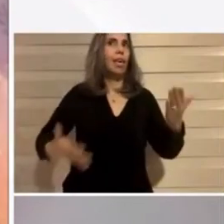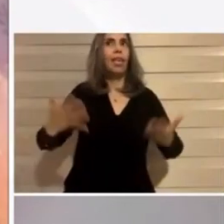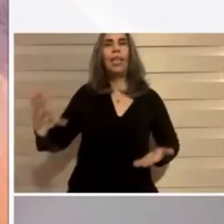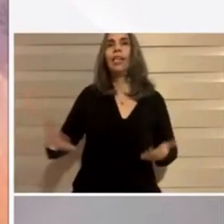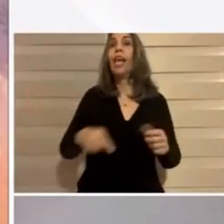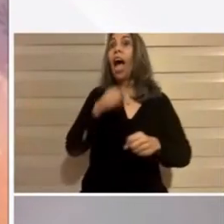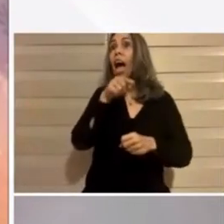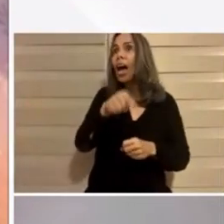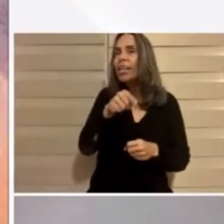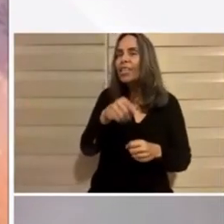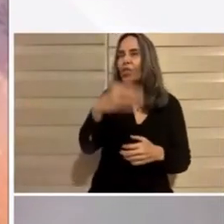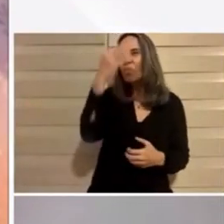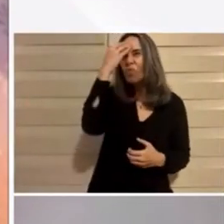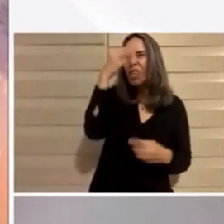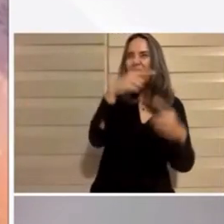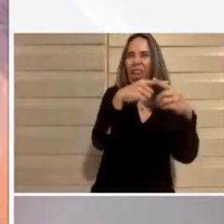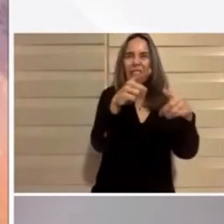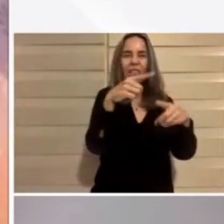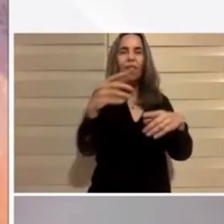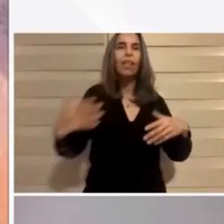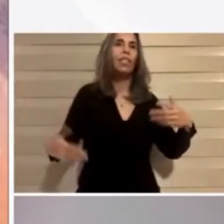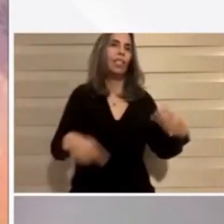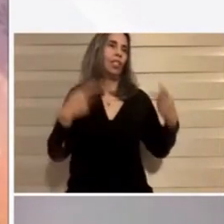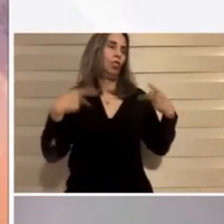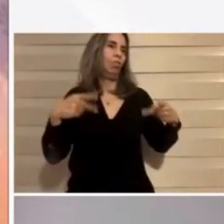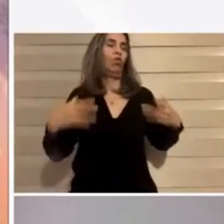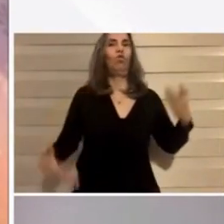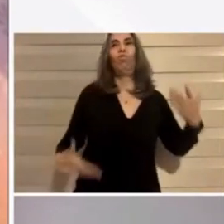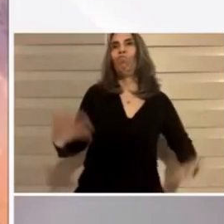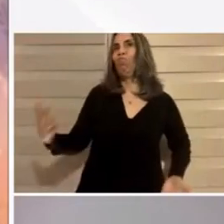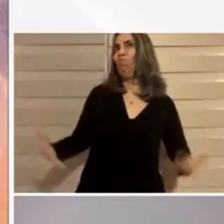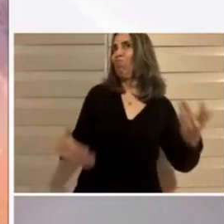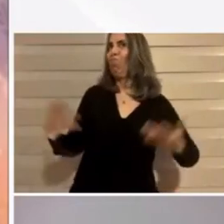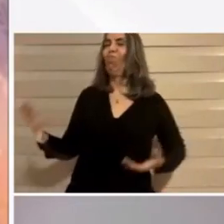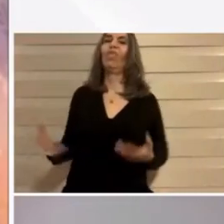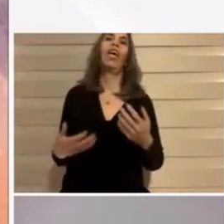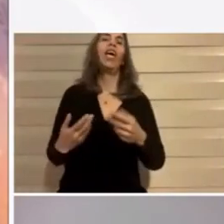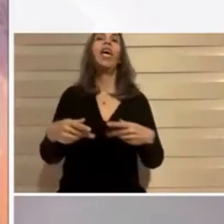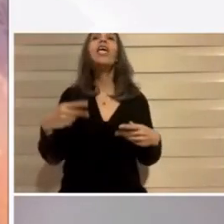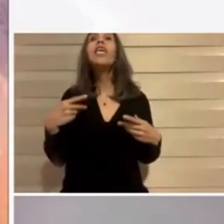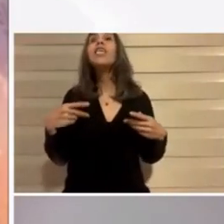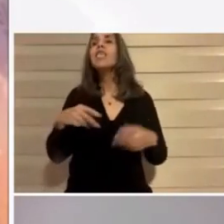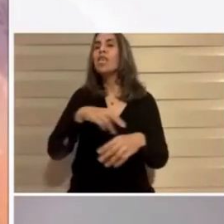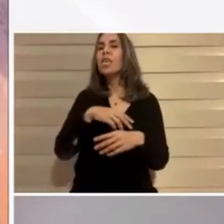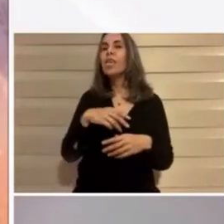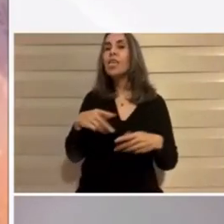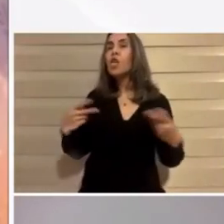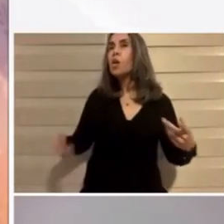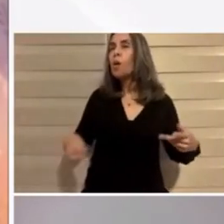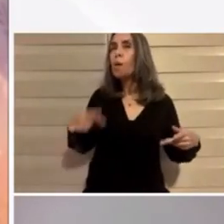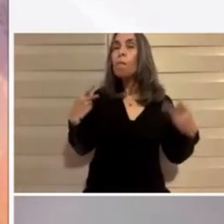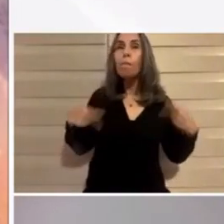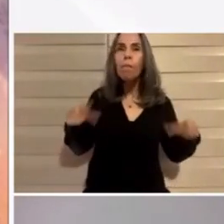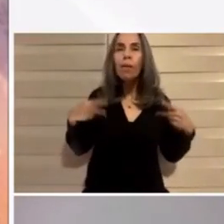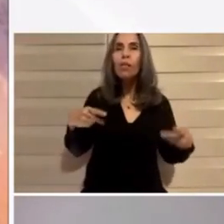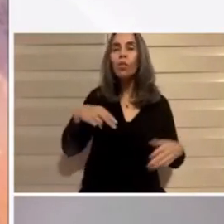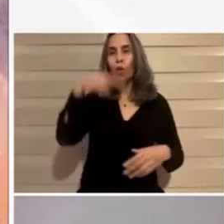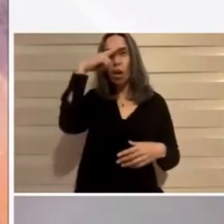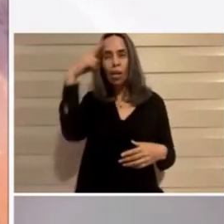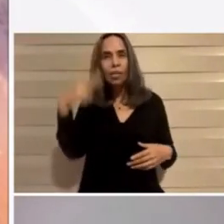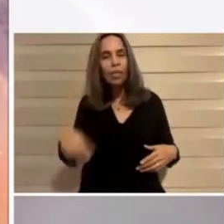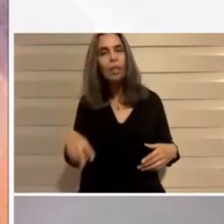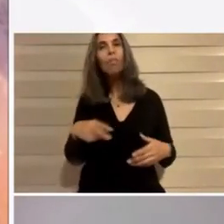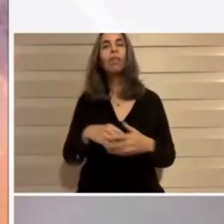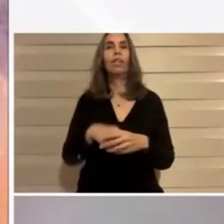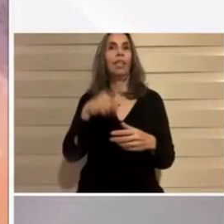mejores bailarines del mundo, incluyendo a Isaac y Esteban Hernández, que son mexicanos y que son exponentes del ballet en el mundo.